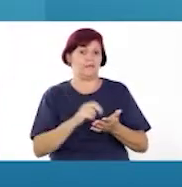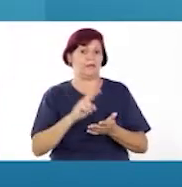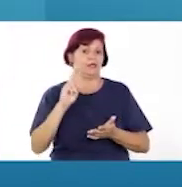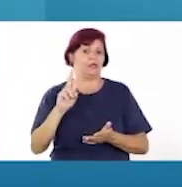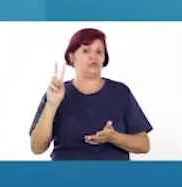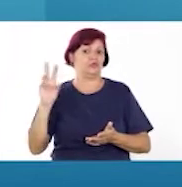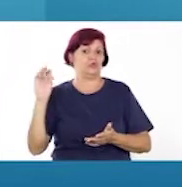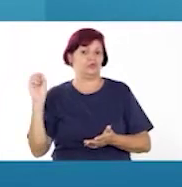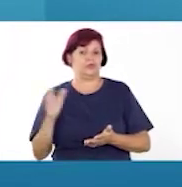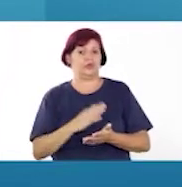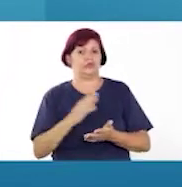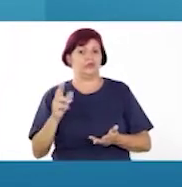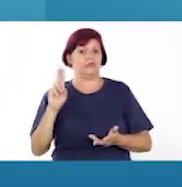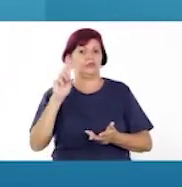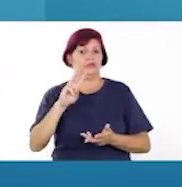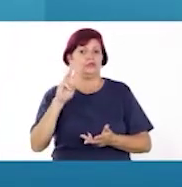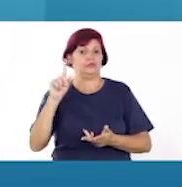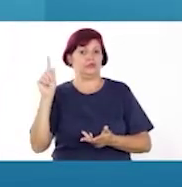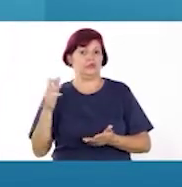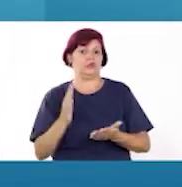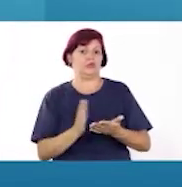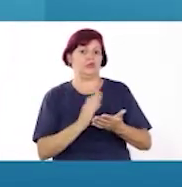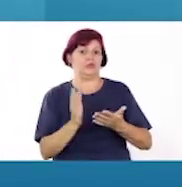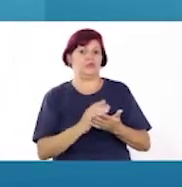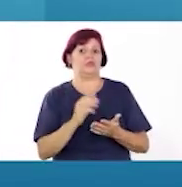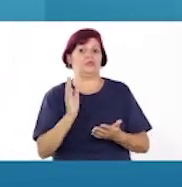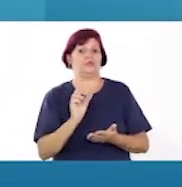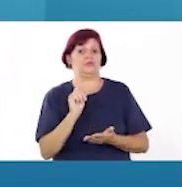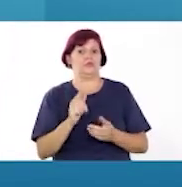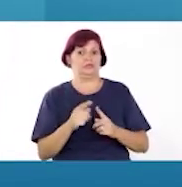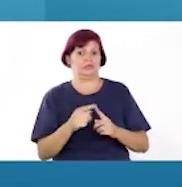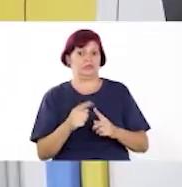a la 231 del libro de texto.